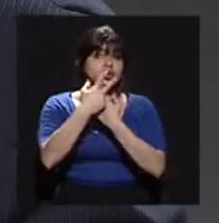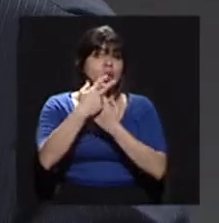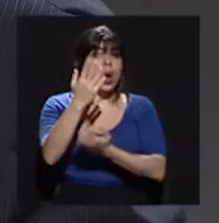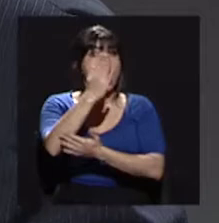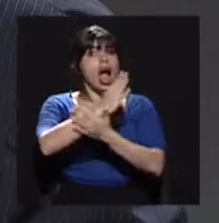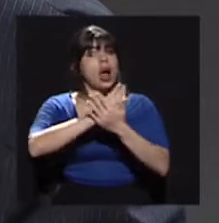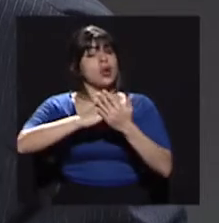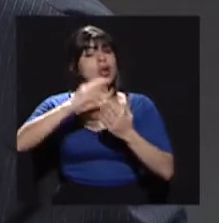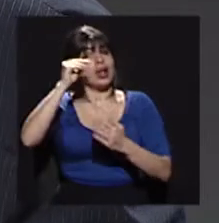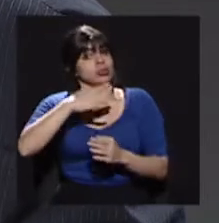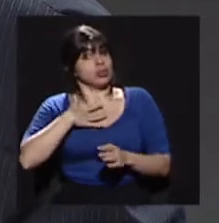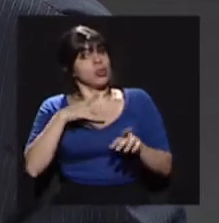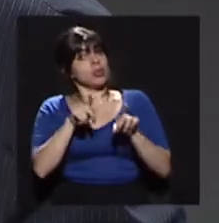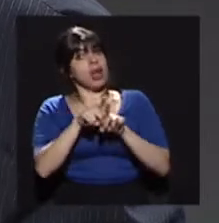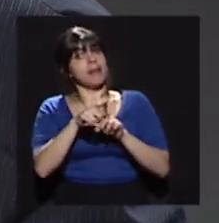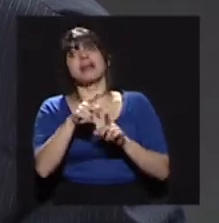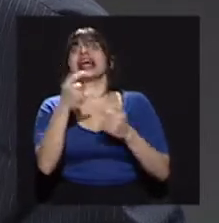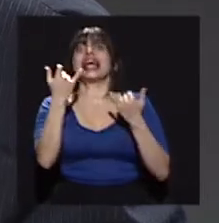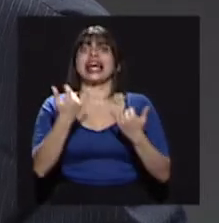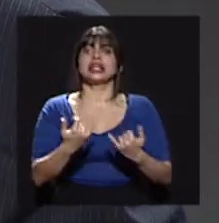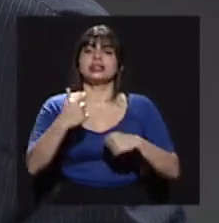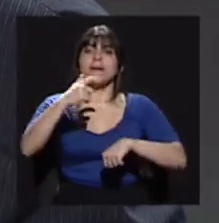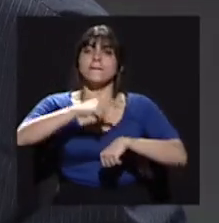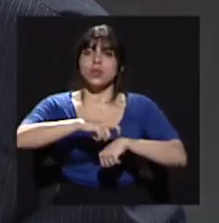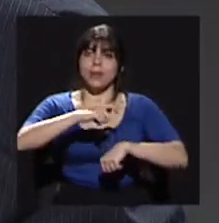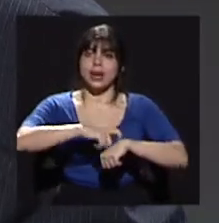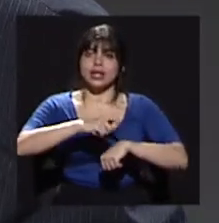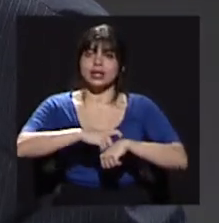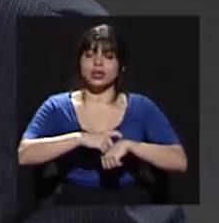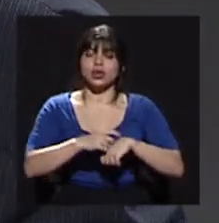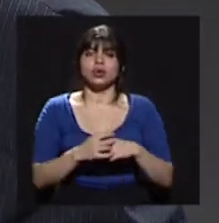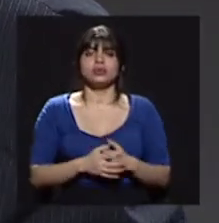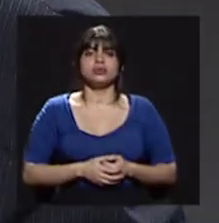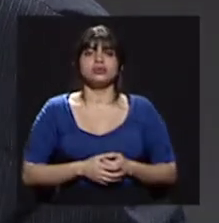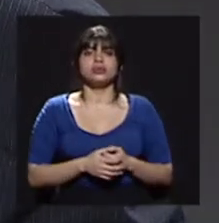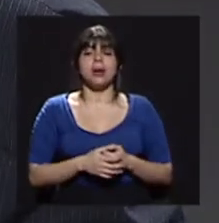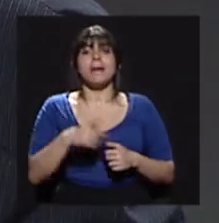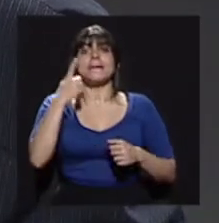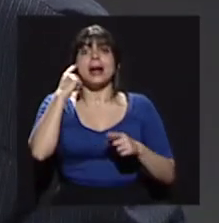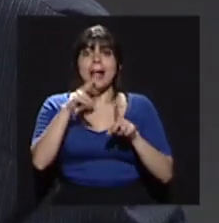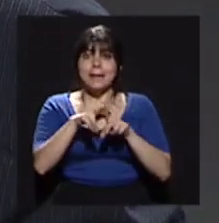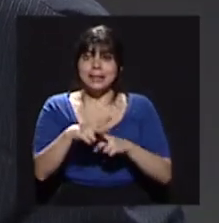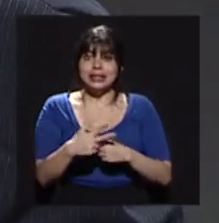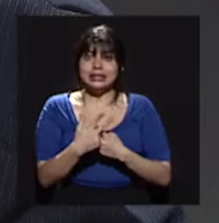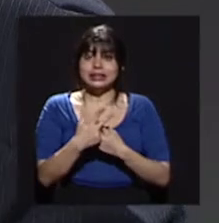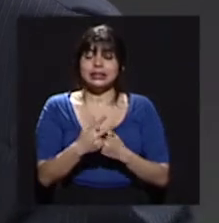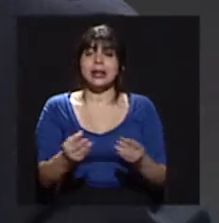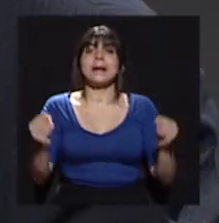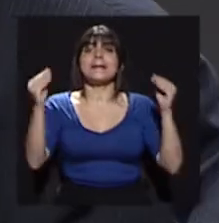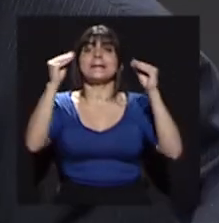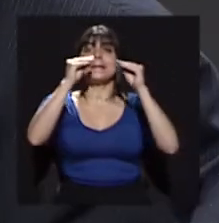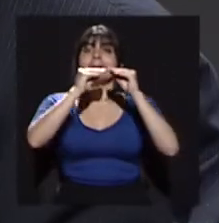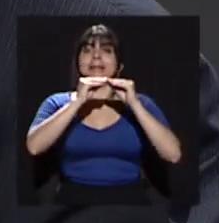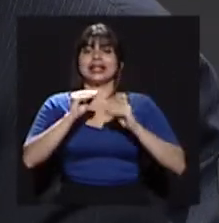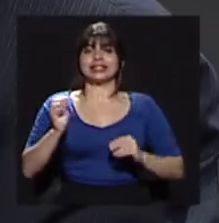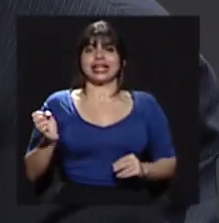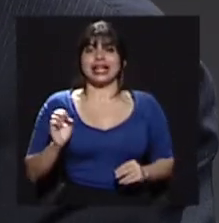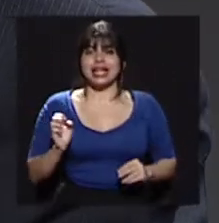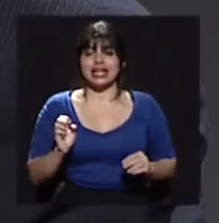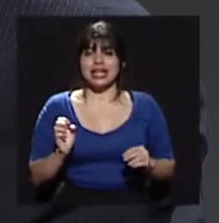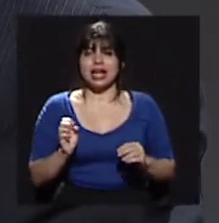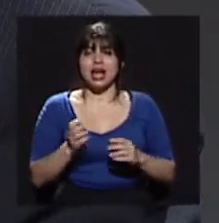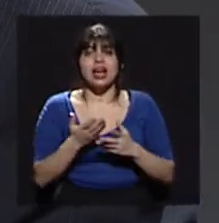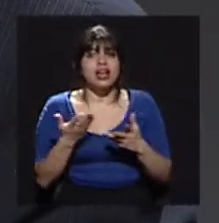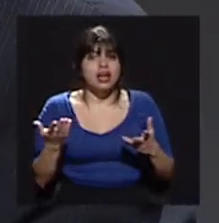consideramos incluido yo que será el momento para e iniciar con más mucho más energía que la que